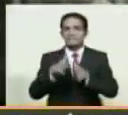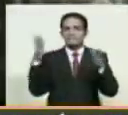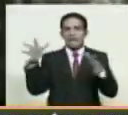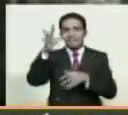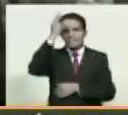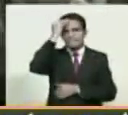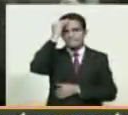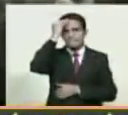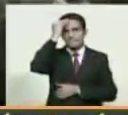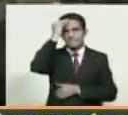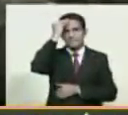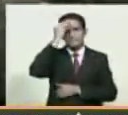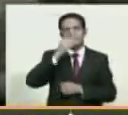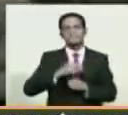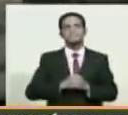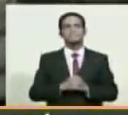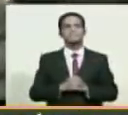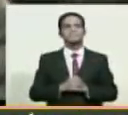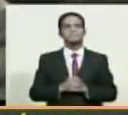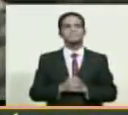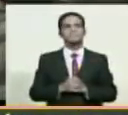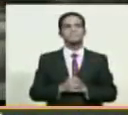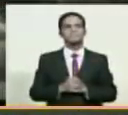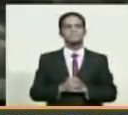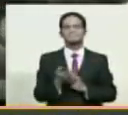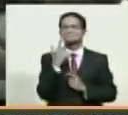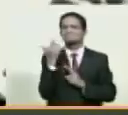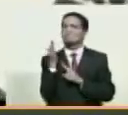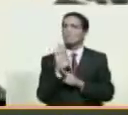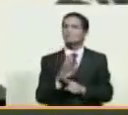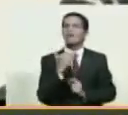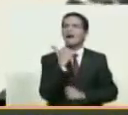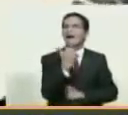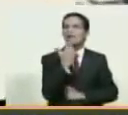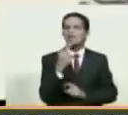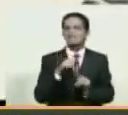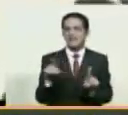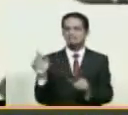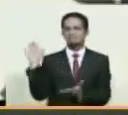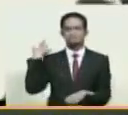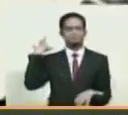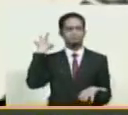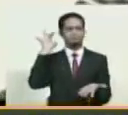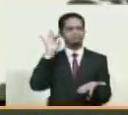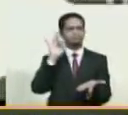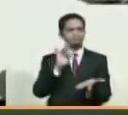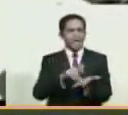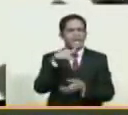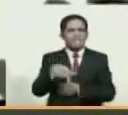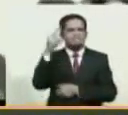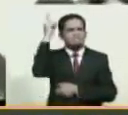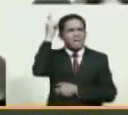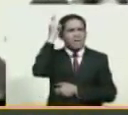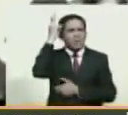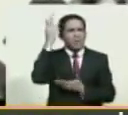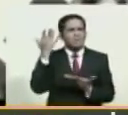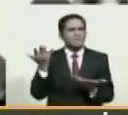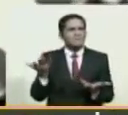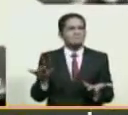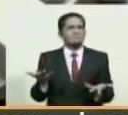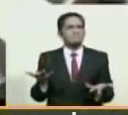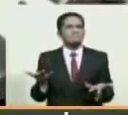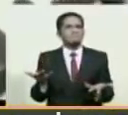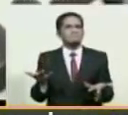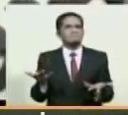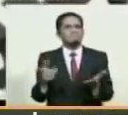aprendizajes. Pintan una cosa muy diferente a cuando llegas. Cuando llegas y te das cuenta que aquí no, por ejemplo,